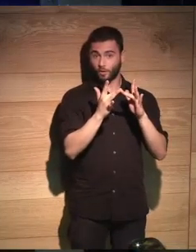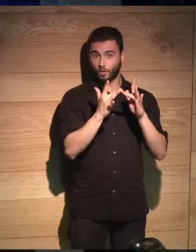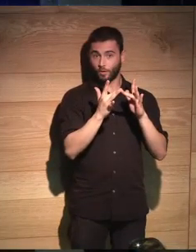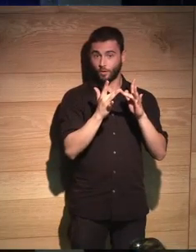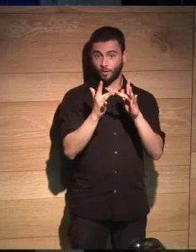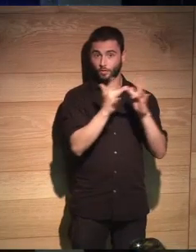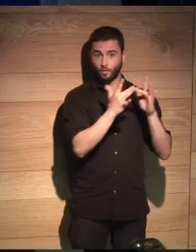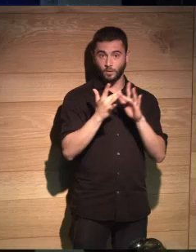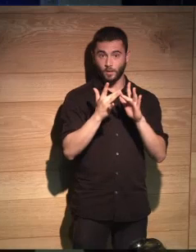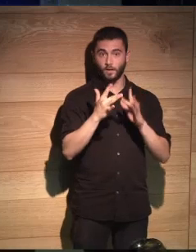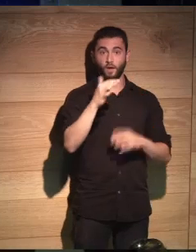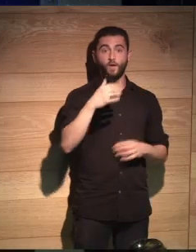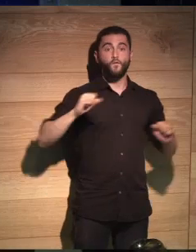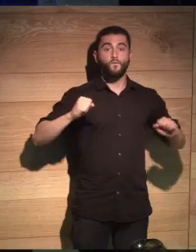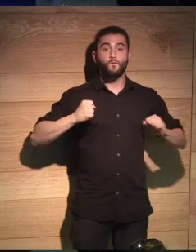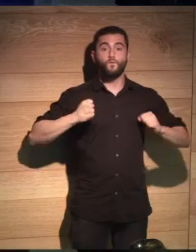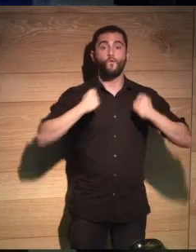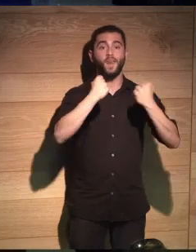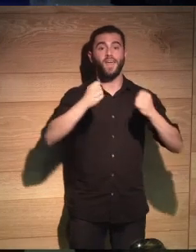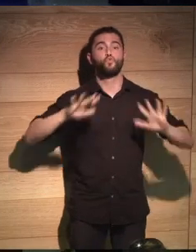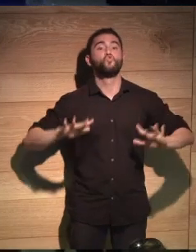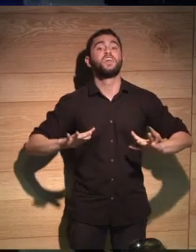de la lectura de La Fuerza de un Rebelde, como